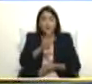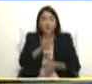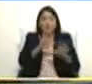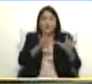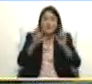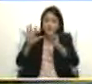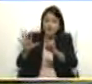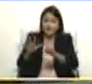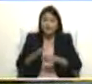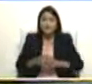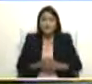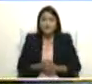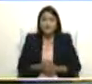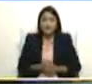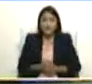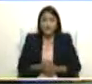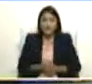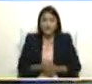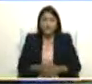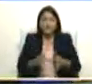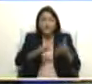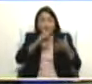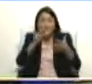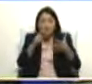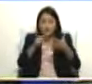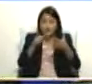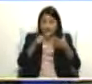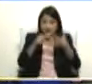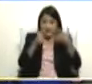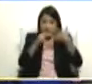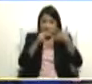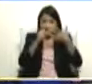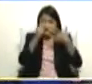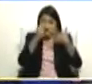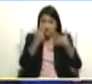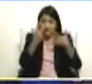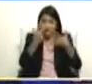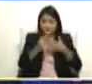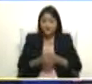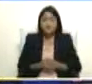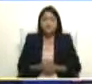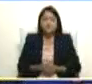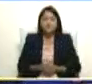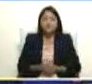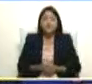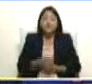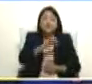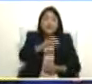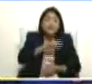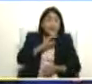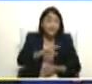50.416. Pregunta número 3, por el sí,